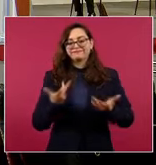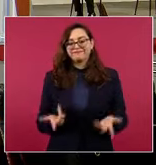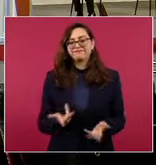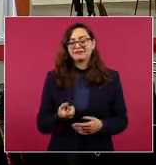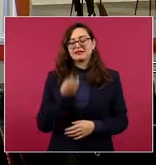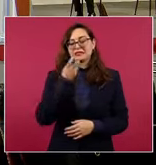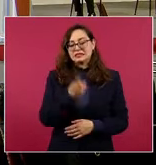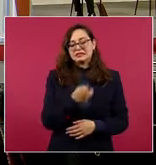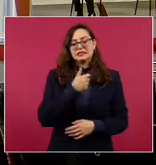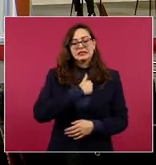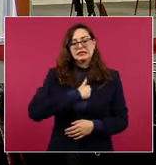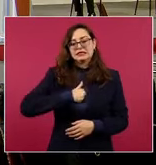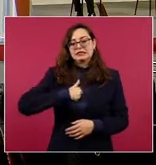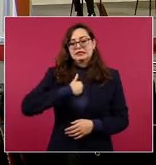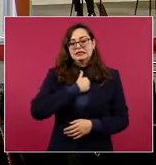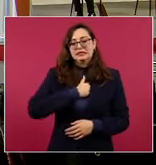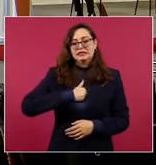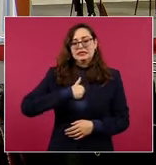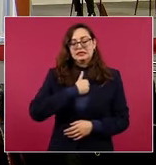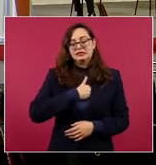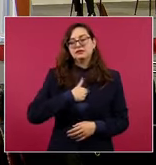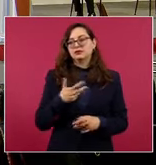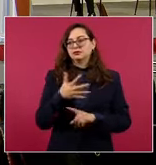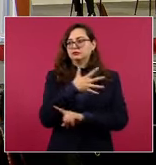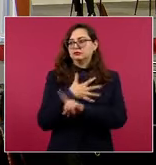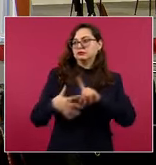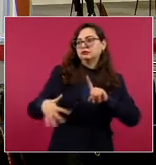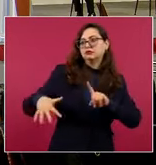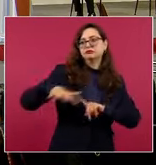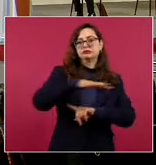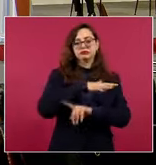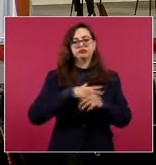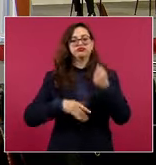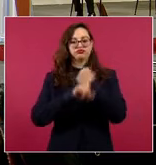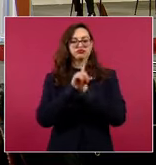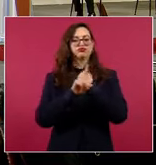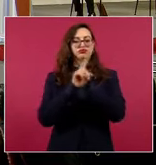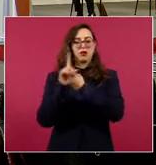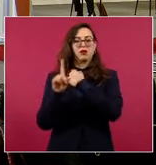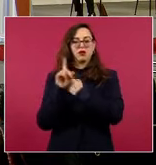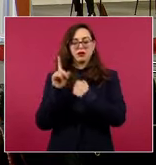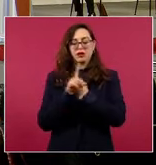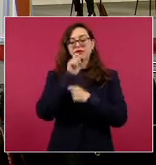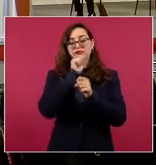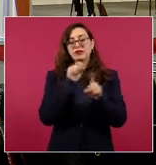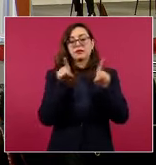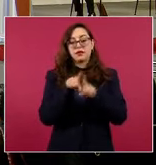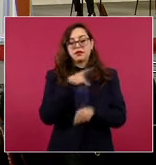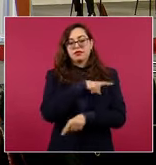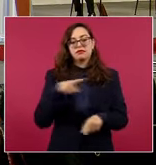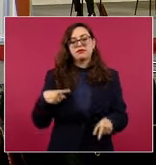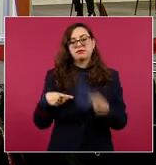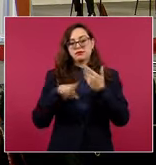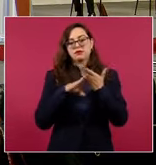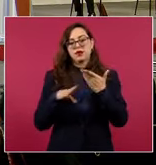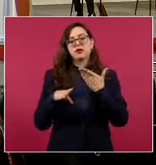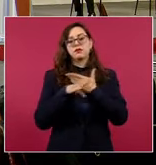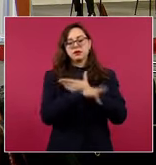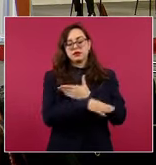lleva a una descomposición del tejido social, que es también lo que se trata de evitar dentro de